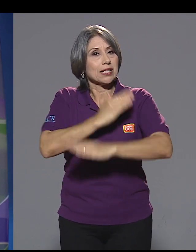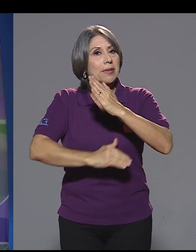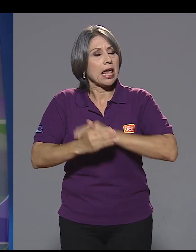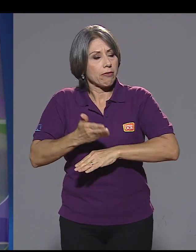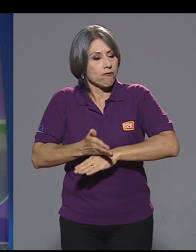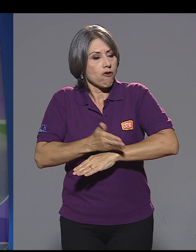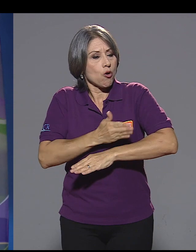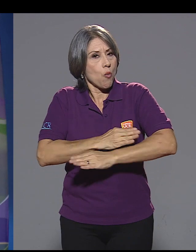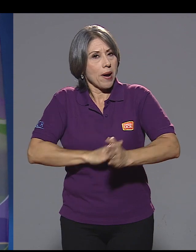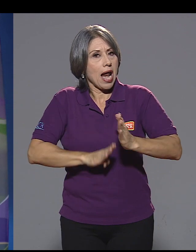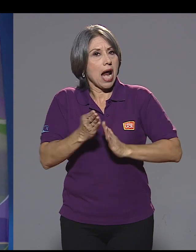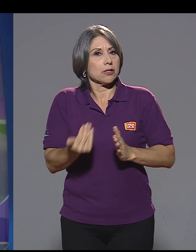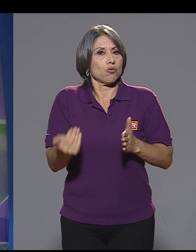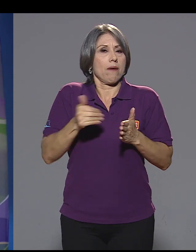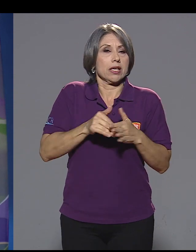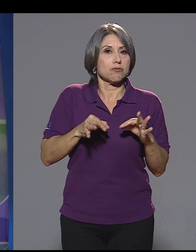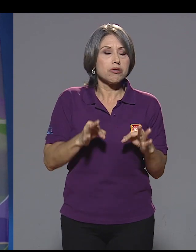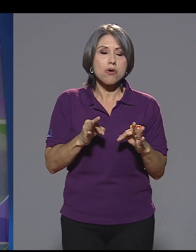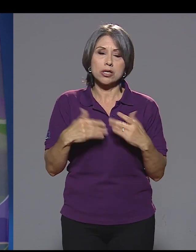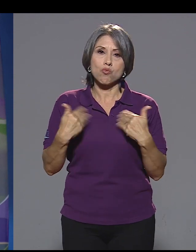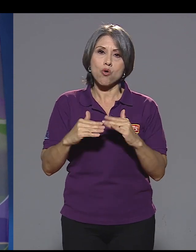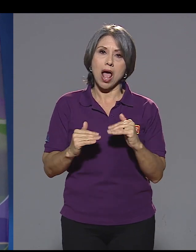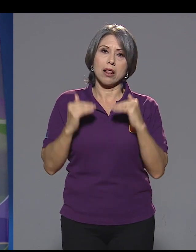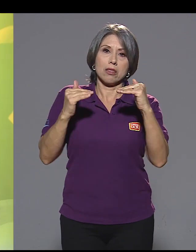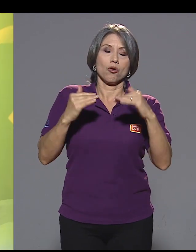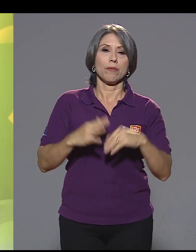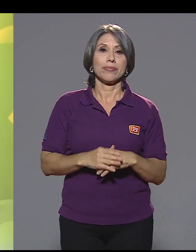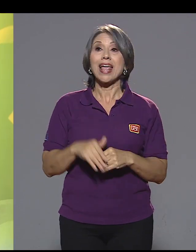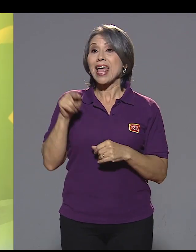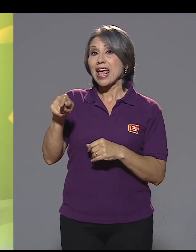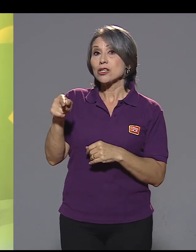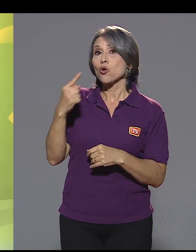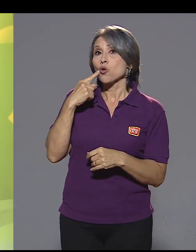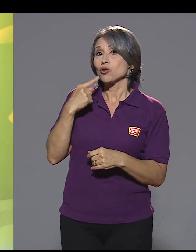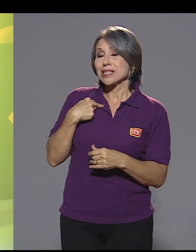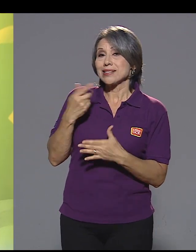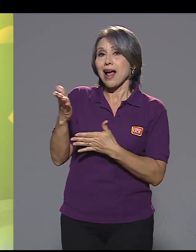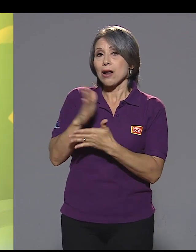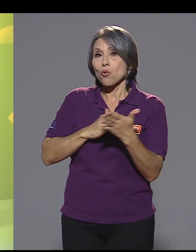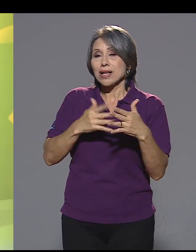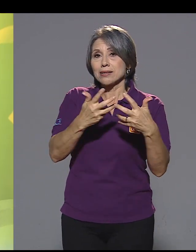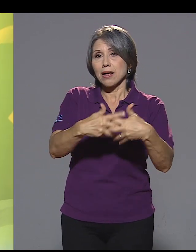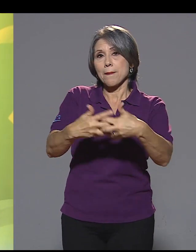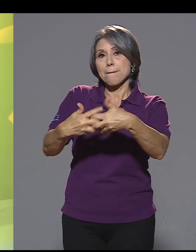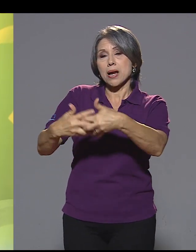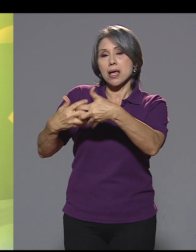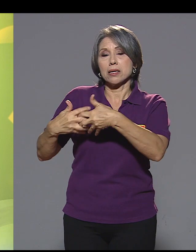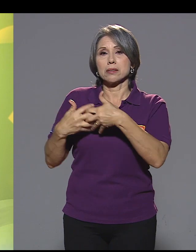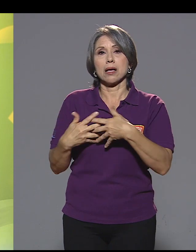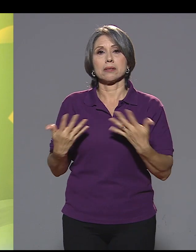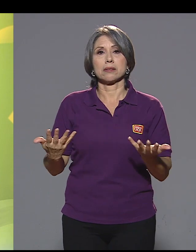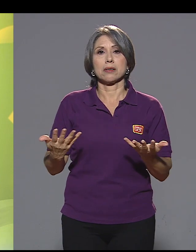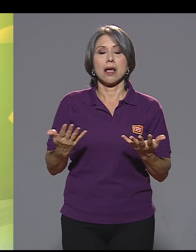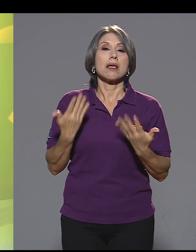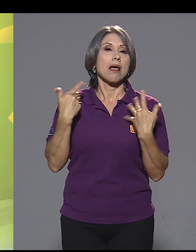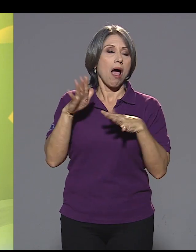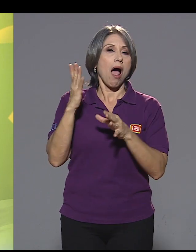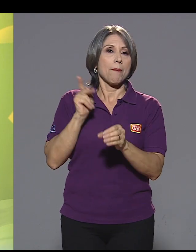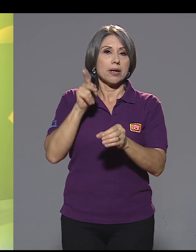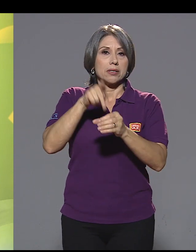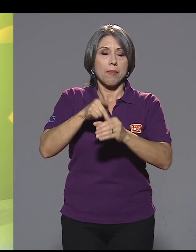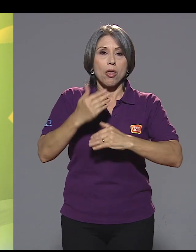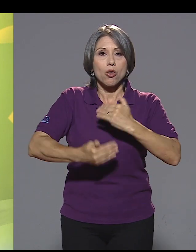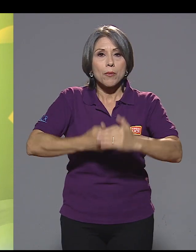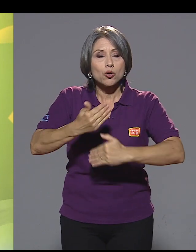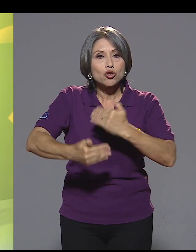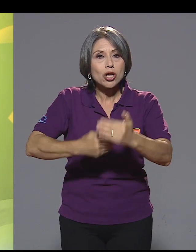personas con discapacidad en general es muy alto. Que incluso es lo que nos comentan algunas empresas, ¿verdad? Que han